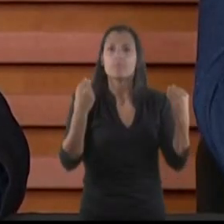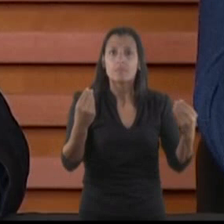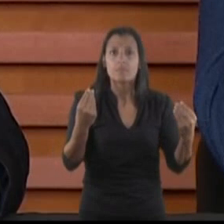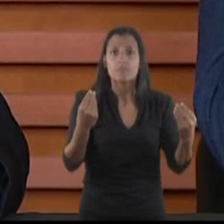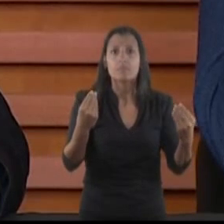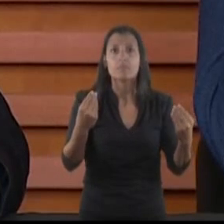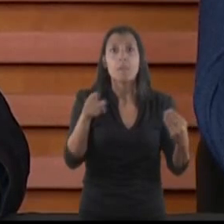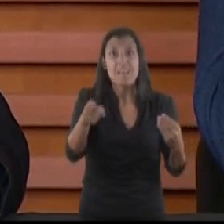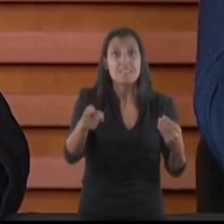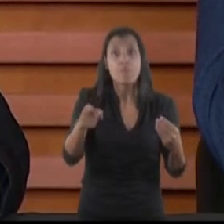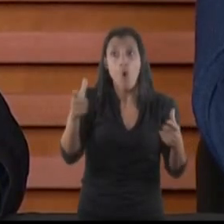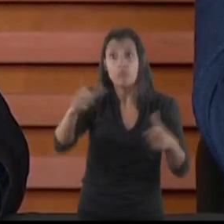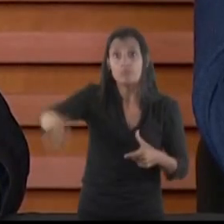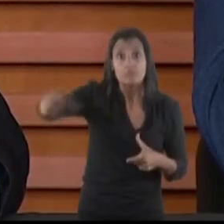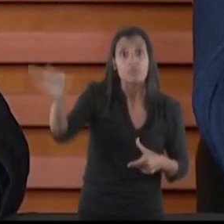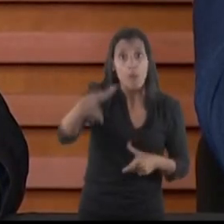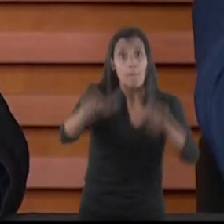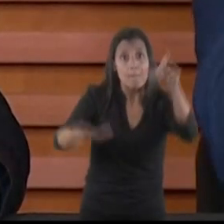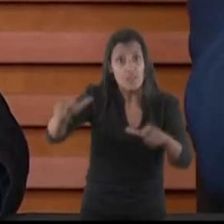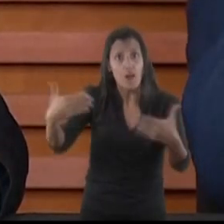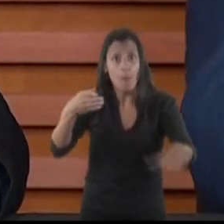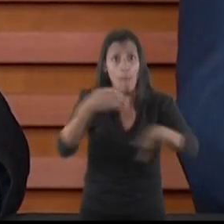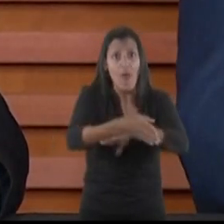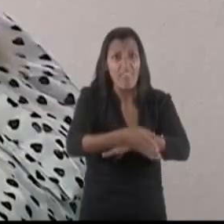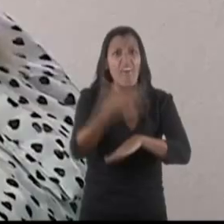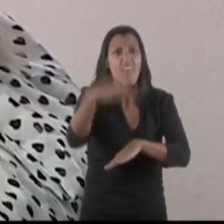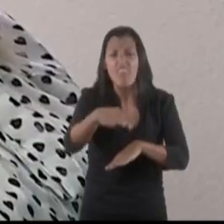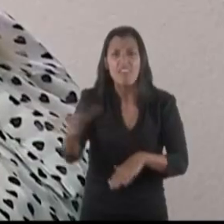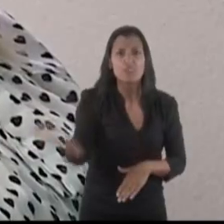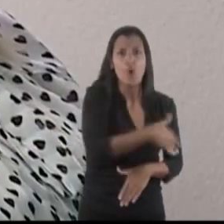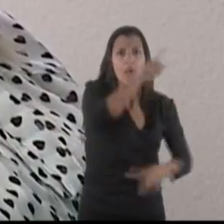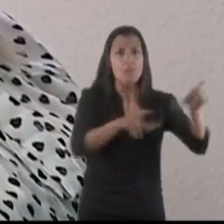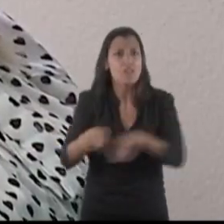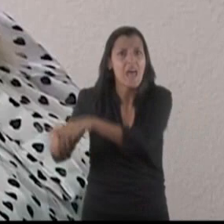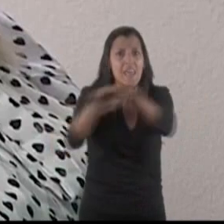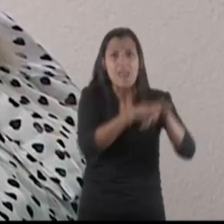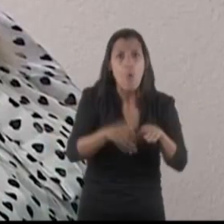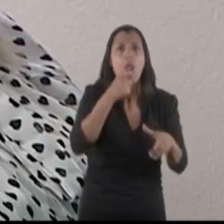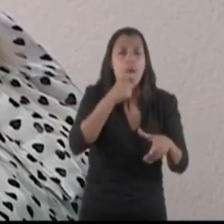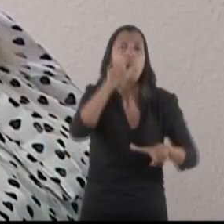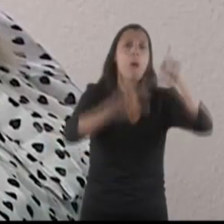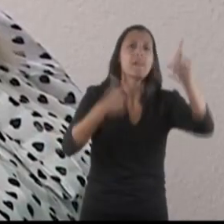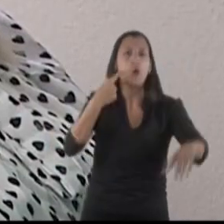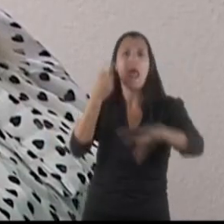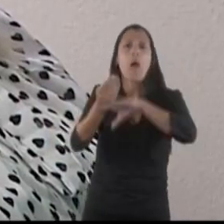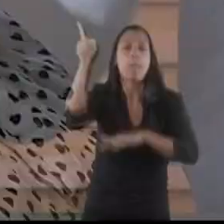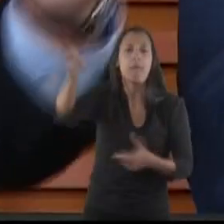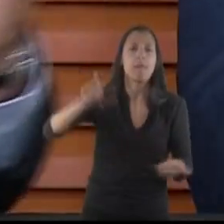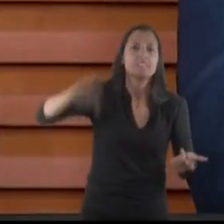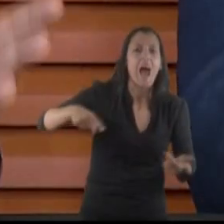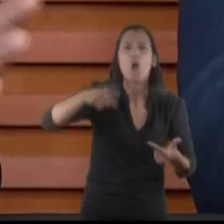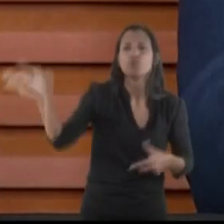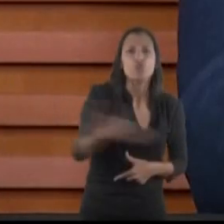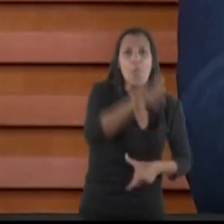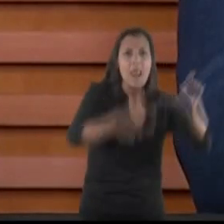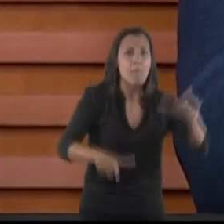mirada que tuvieron los porteños no la pueden tener los misioneros, los chaqueños, los formoseños, los riojanos, los patagónicos, los cuyanos?